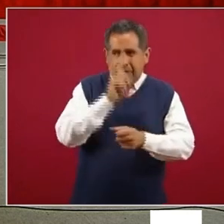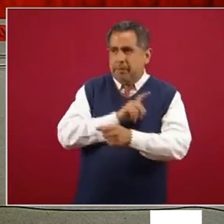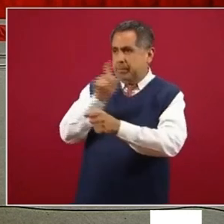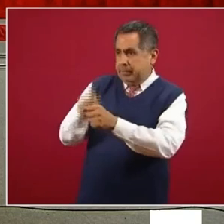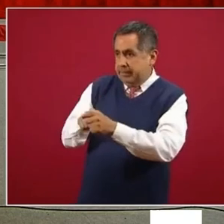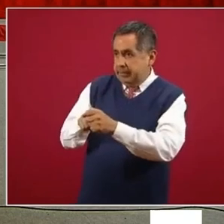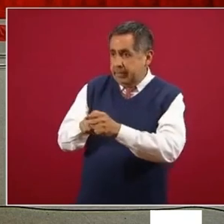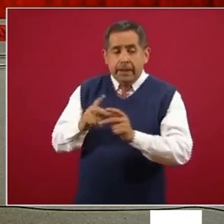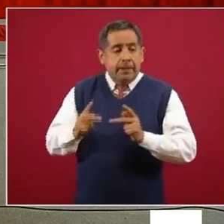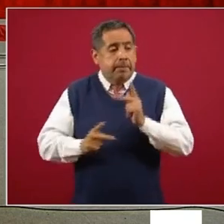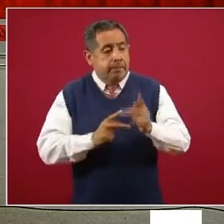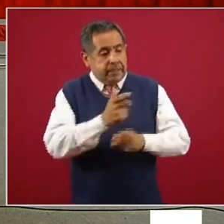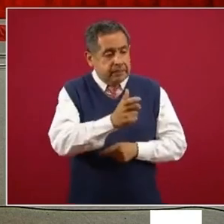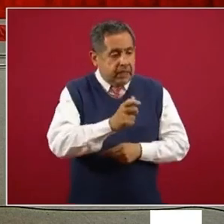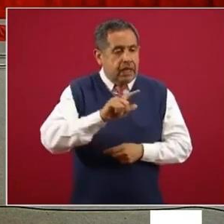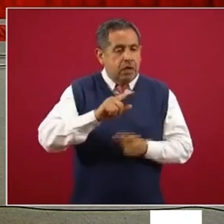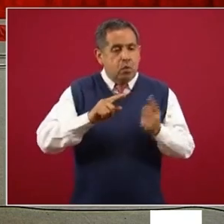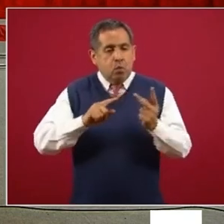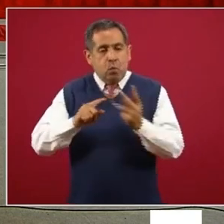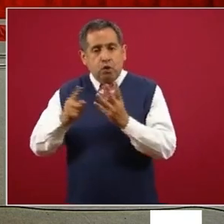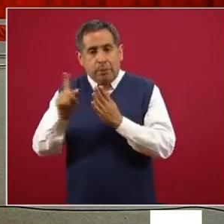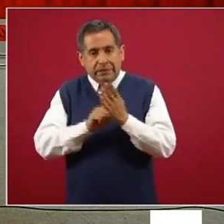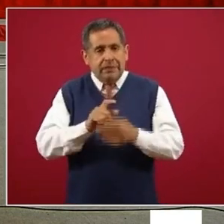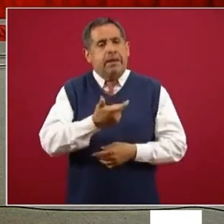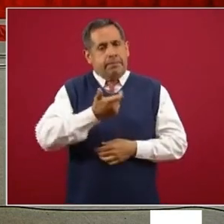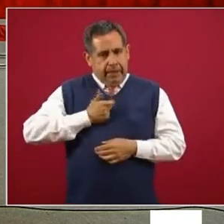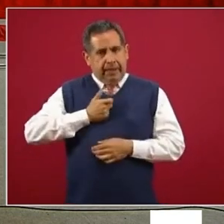en el Censo del Bienestar. Bueno, aquí dejo yo el tema de los reembolsos.